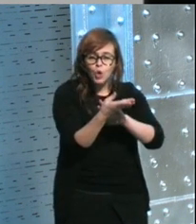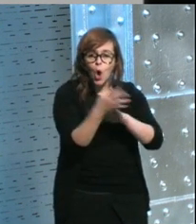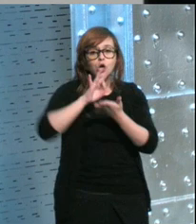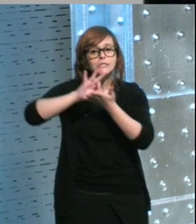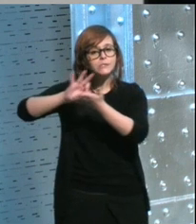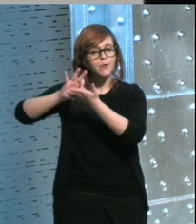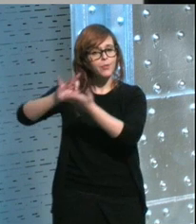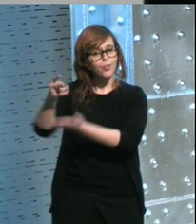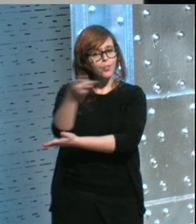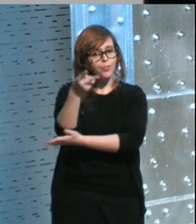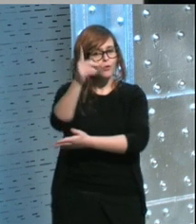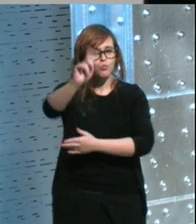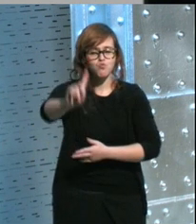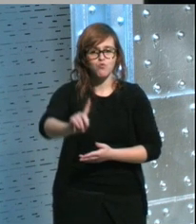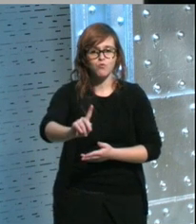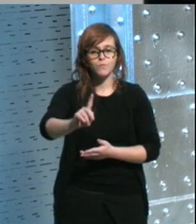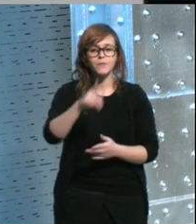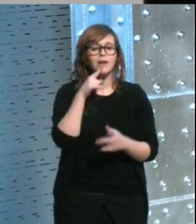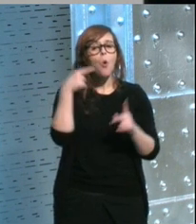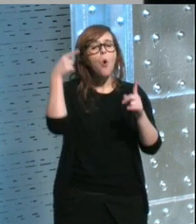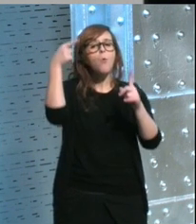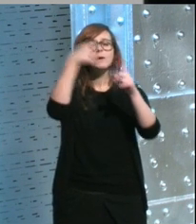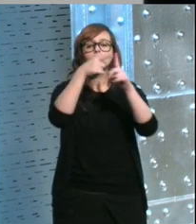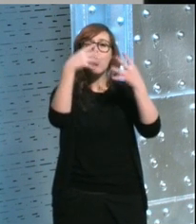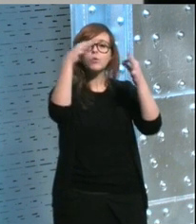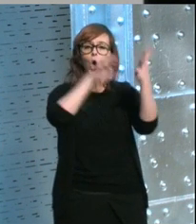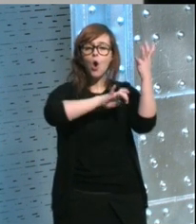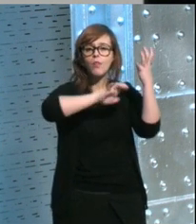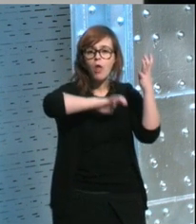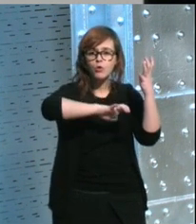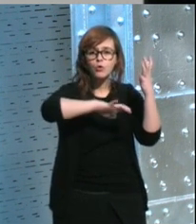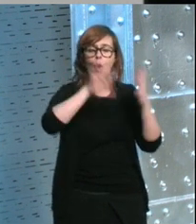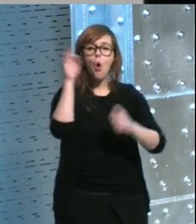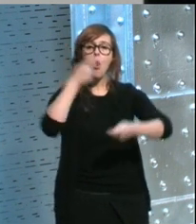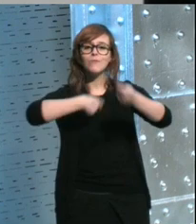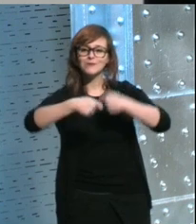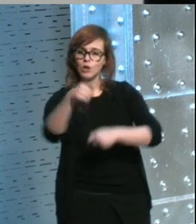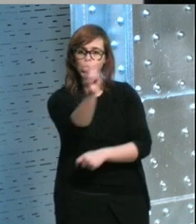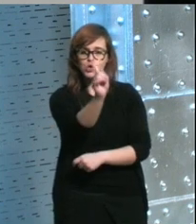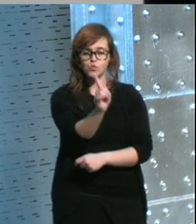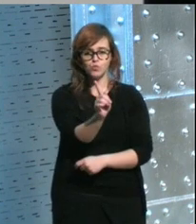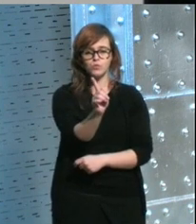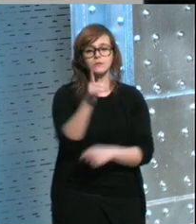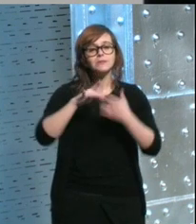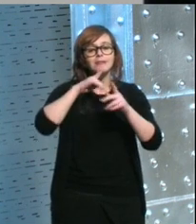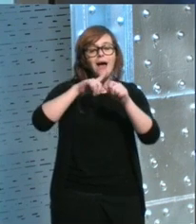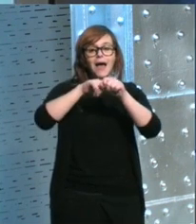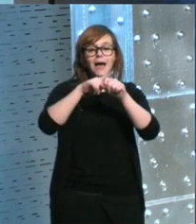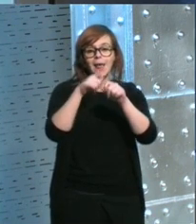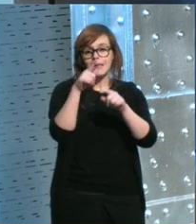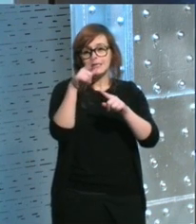es solamente una cuestión de ordenador, no es o de comercialización. Hay varios tipos que